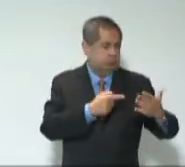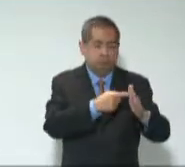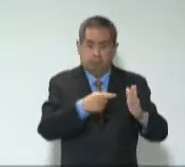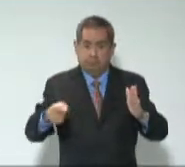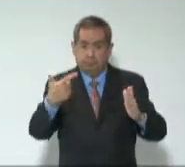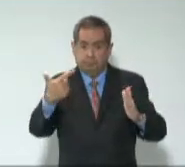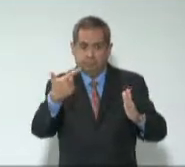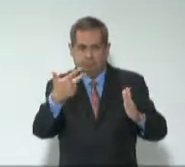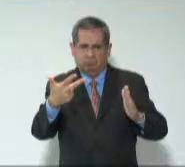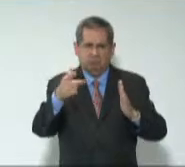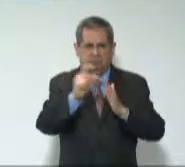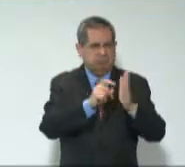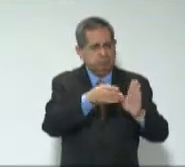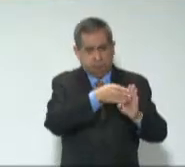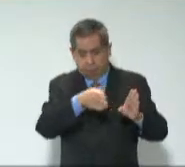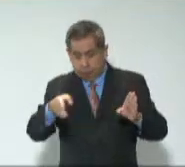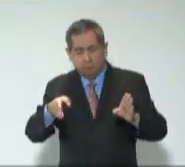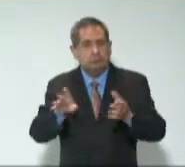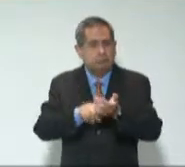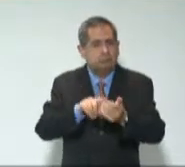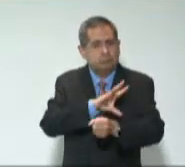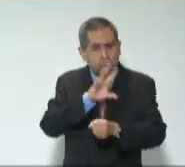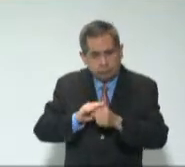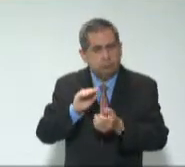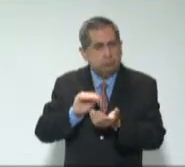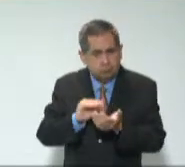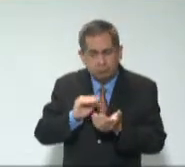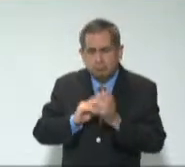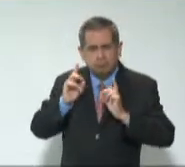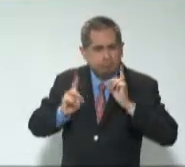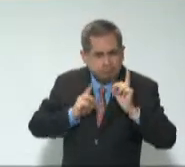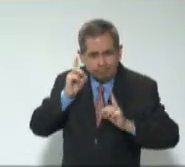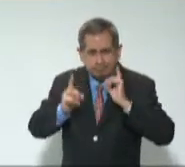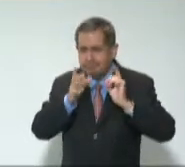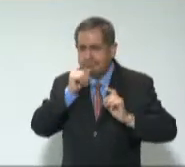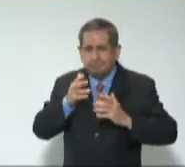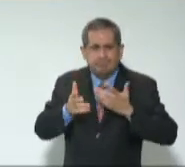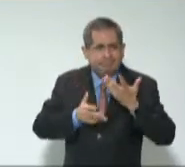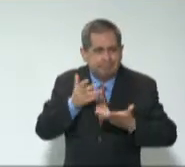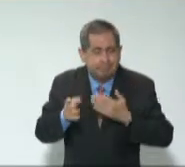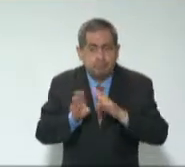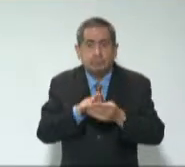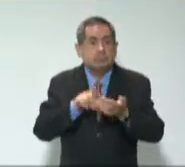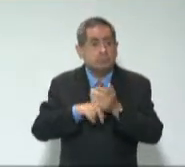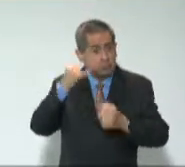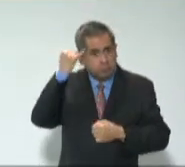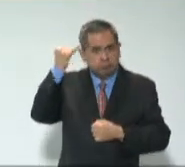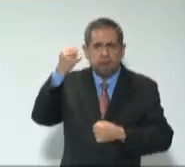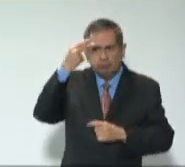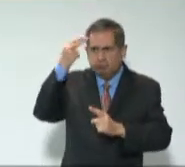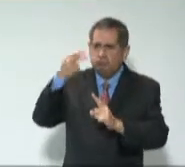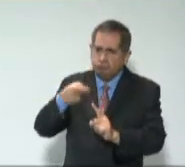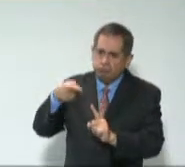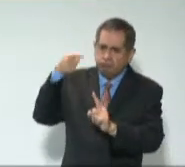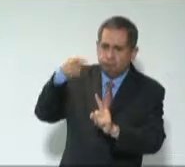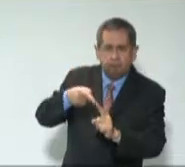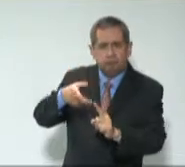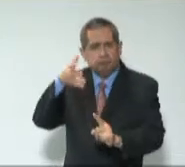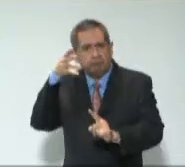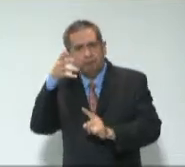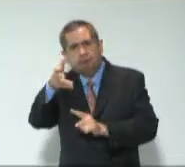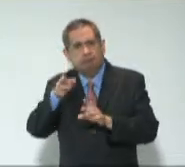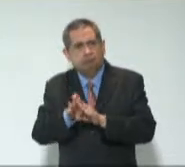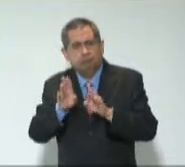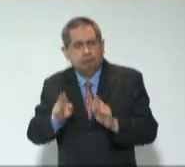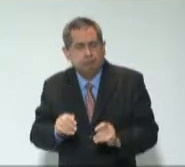meses y seguimos en un escenario de de incertidumbre en el que aún no podemos construir una hipótesis sobre cómo será el futuro eh